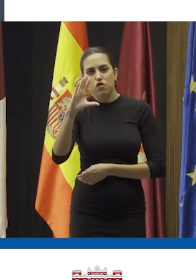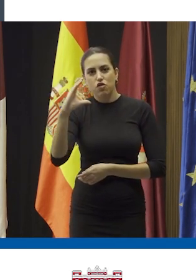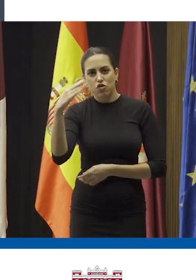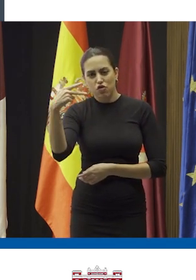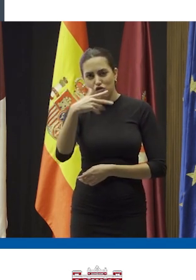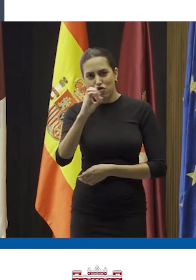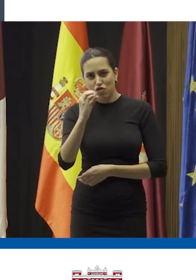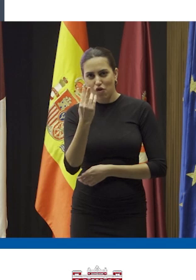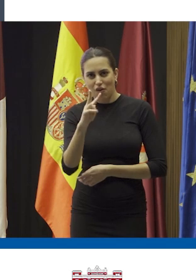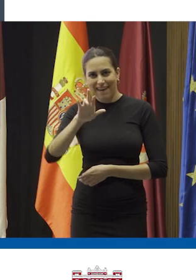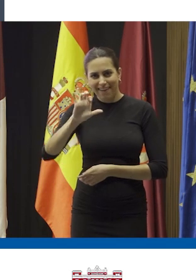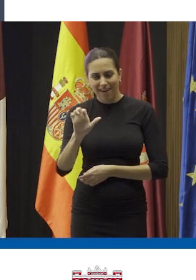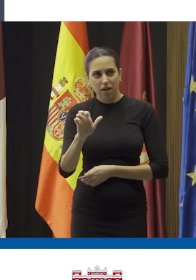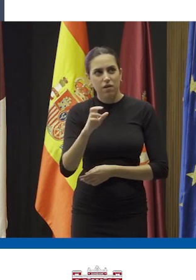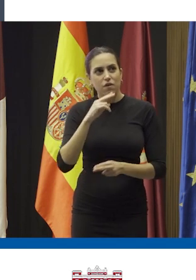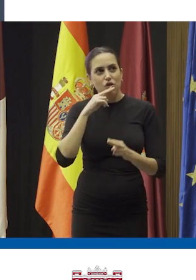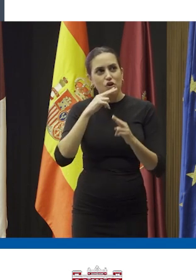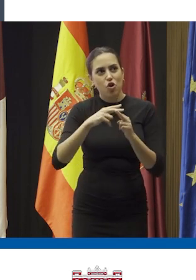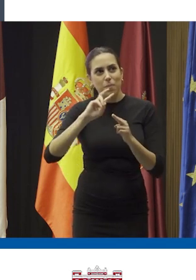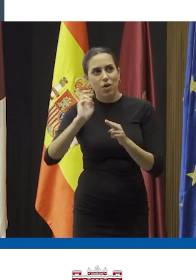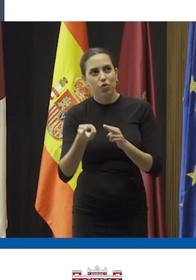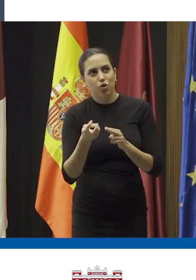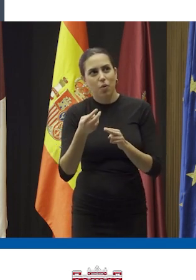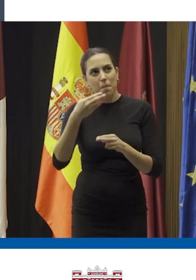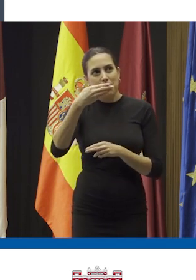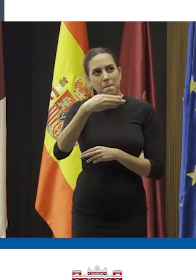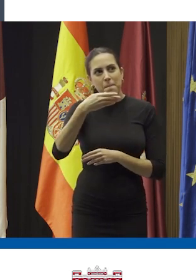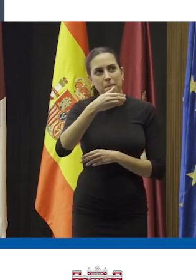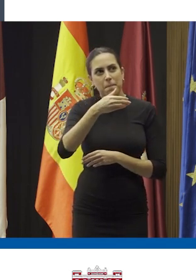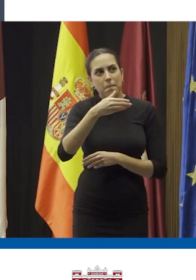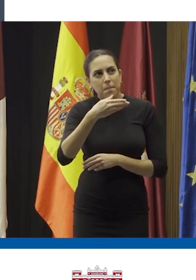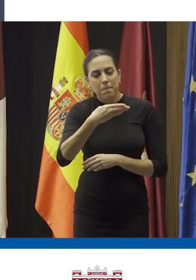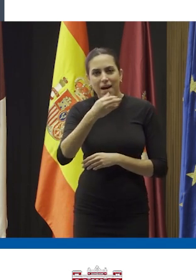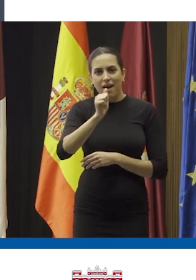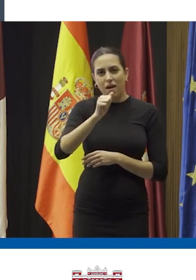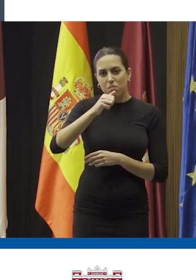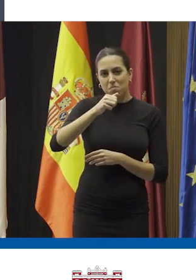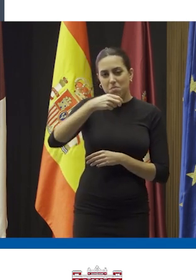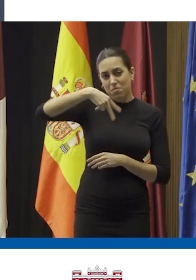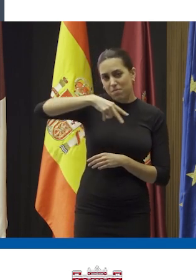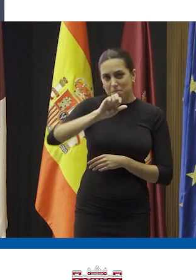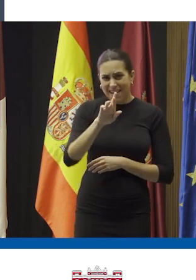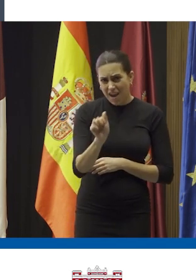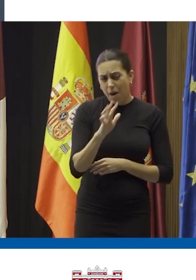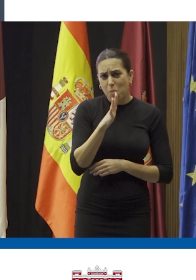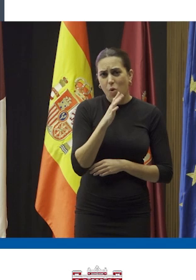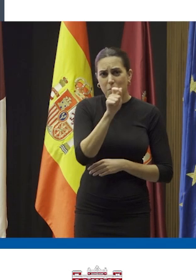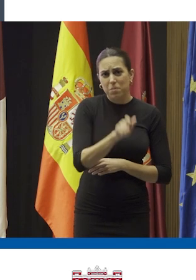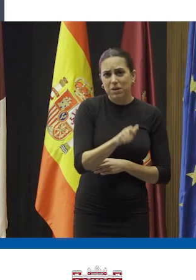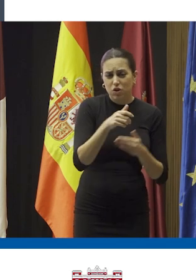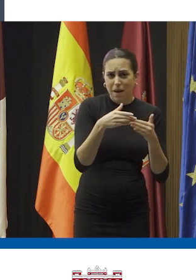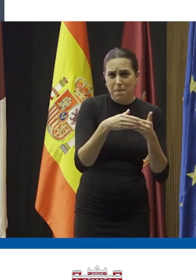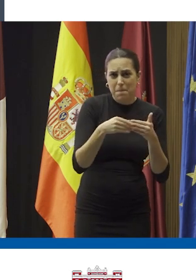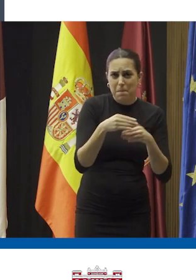llamado durante mucho tiempo la bañera, porque había que introducir al paciente en una tina de agua, en la cual, en la tina de agua, las ondas de